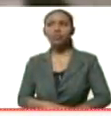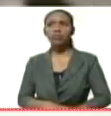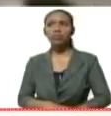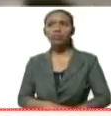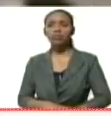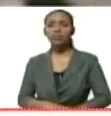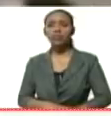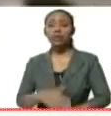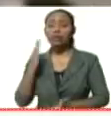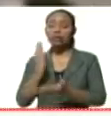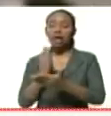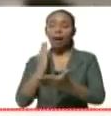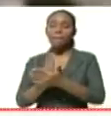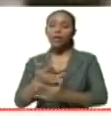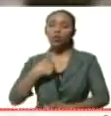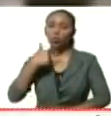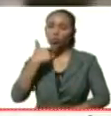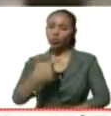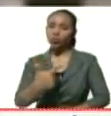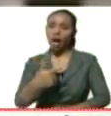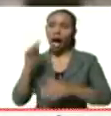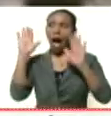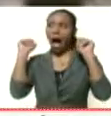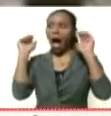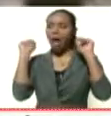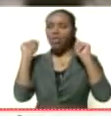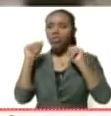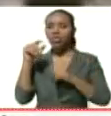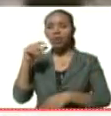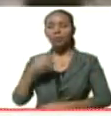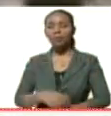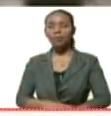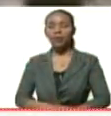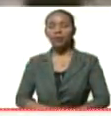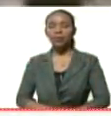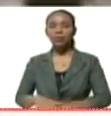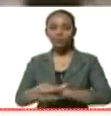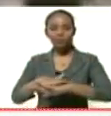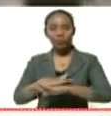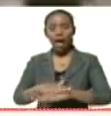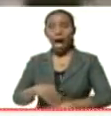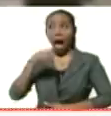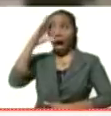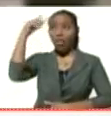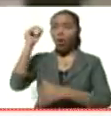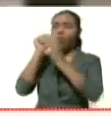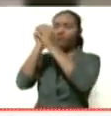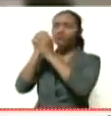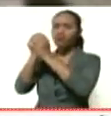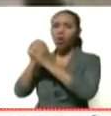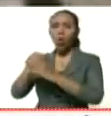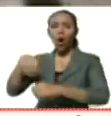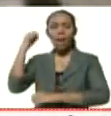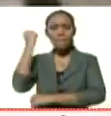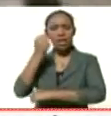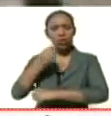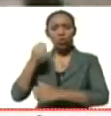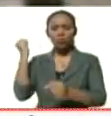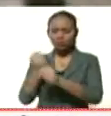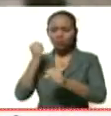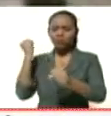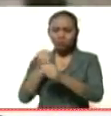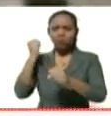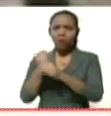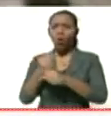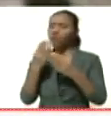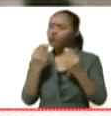Ahí siempre yo digo, a Dios rogando y con el mazo trabajando.